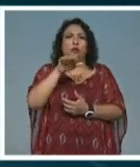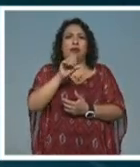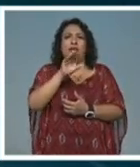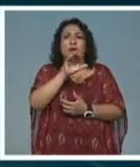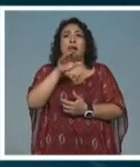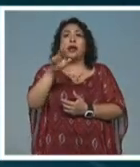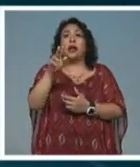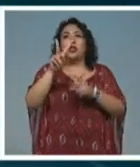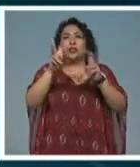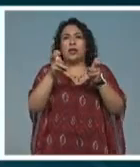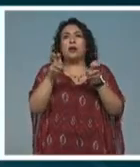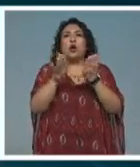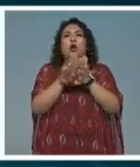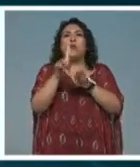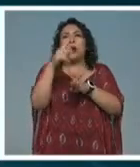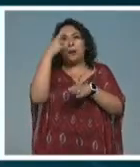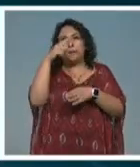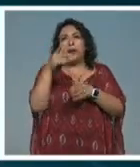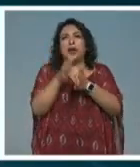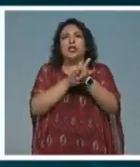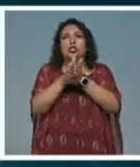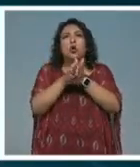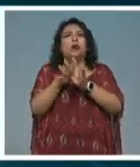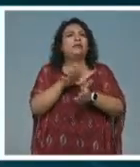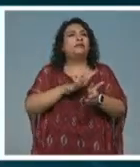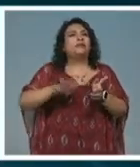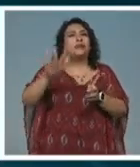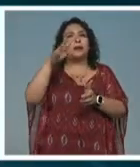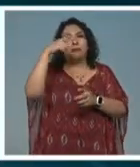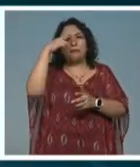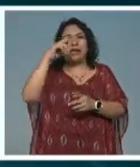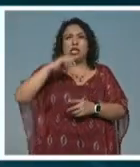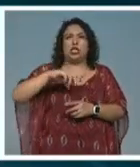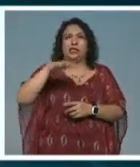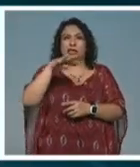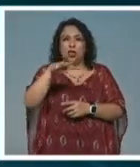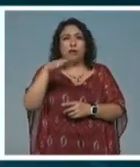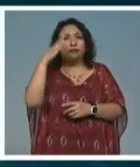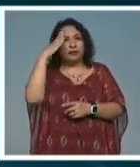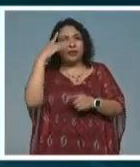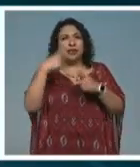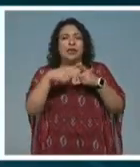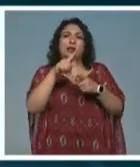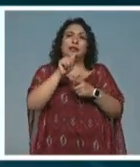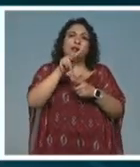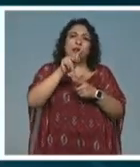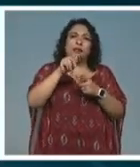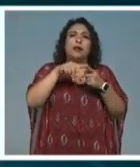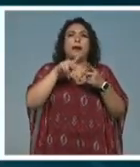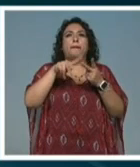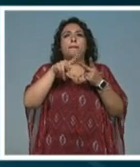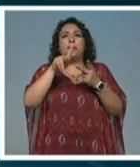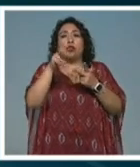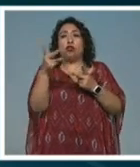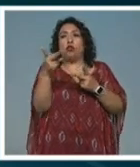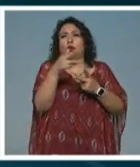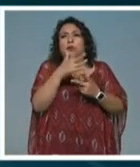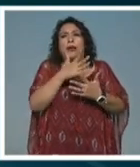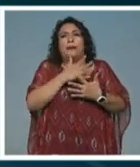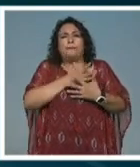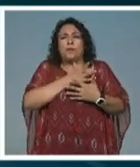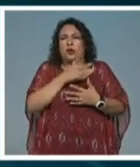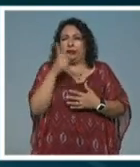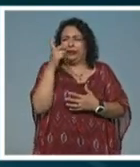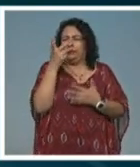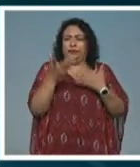para chocolate está ambientada en el México del siglo XIX. Sus protagonistas son Tita y Pedro, y el complicado amor que sienten el uno